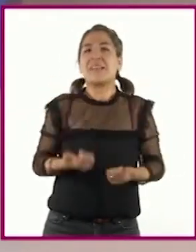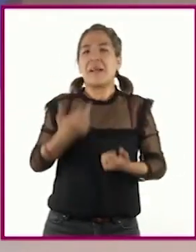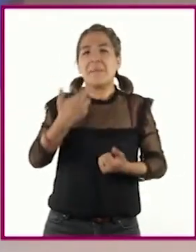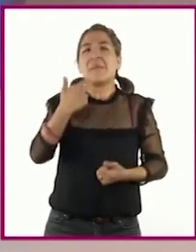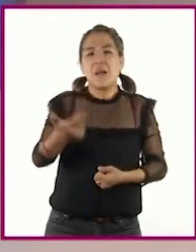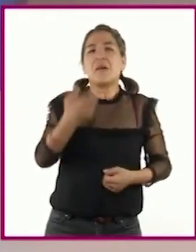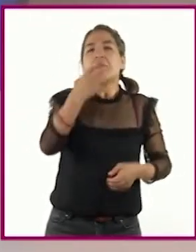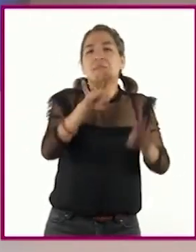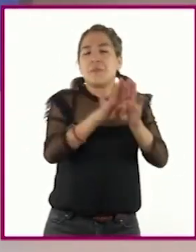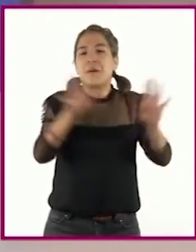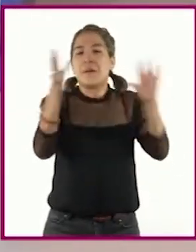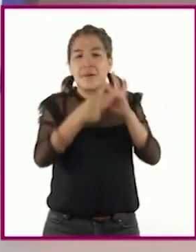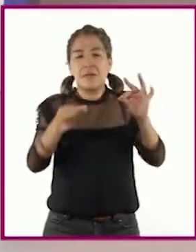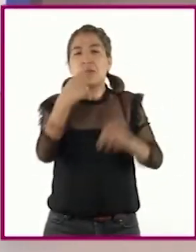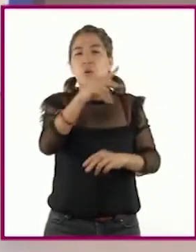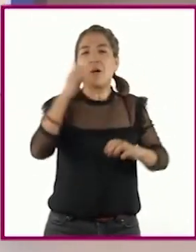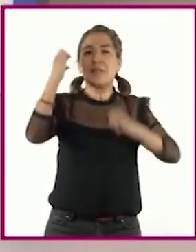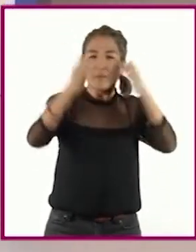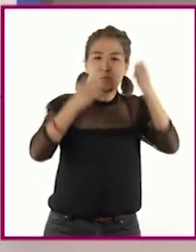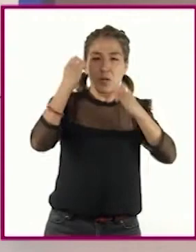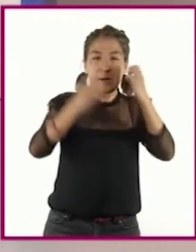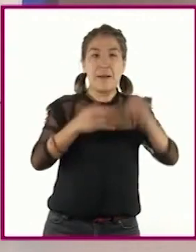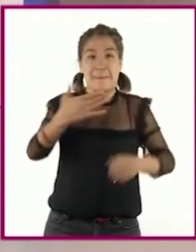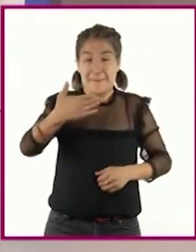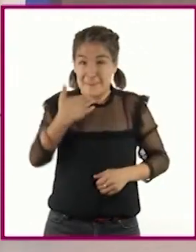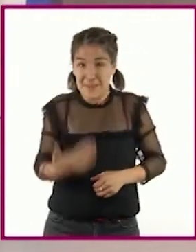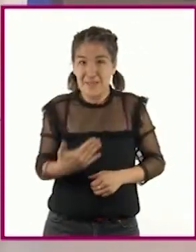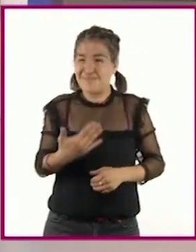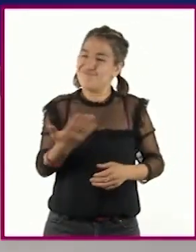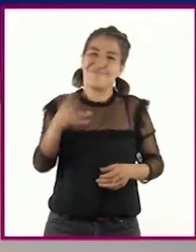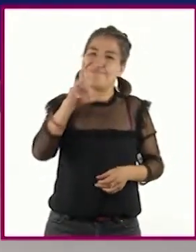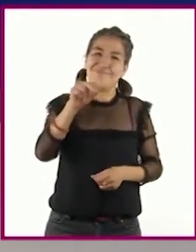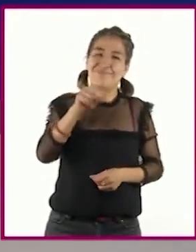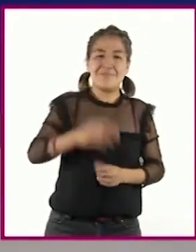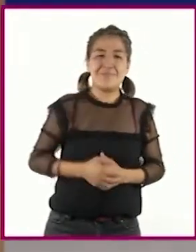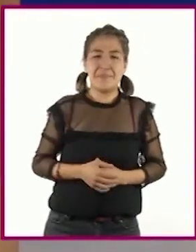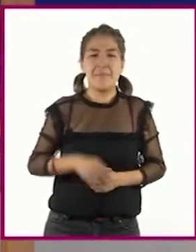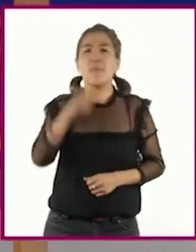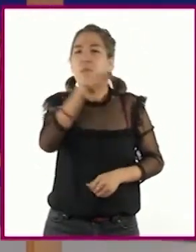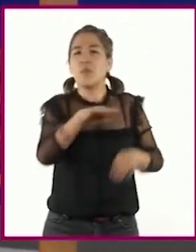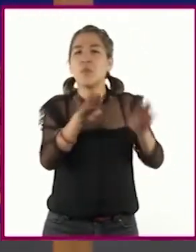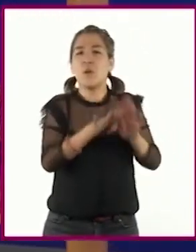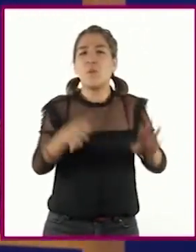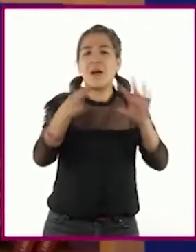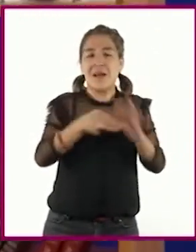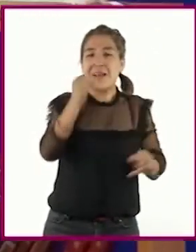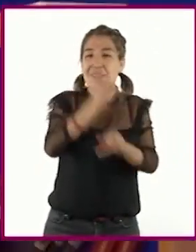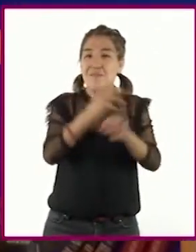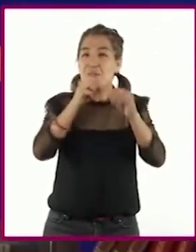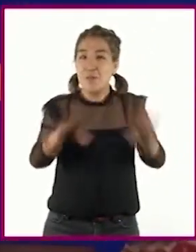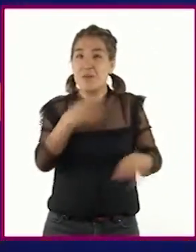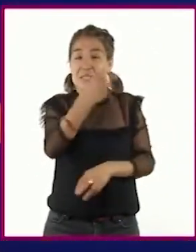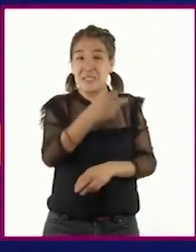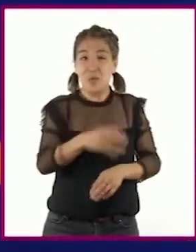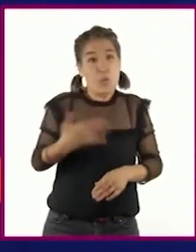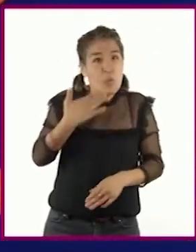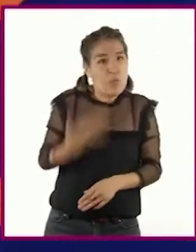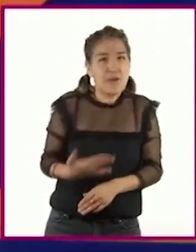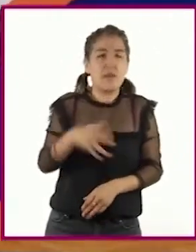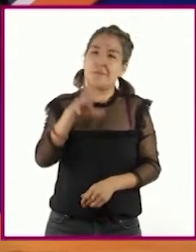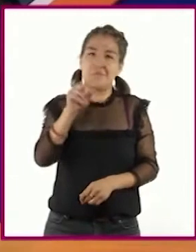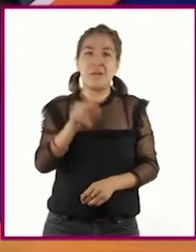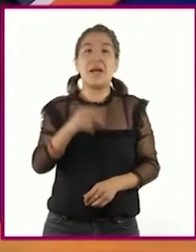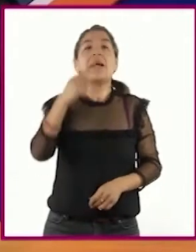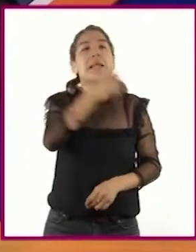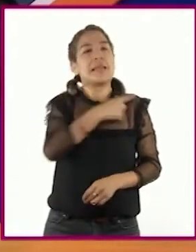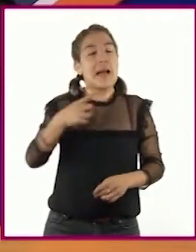final de su exposición no es la más adecuada. No puedes decir que la última información no es adecuada si